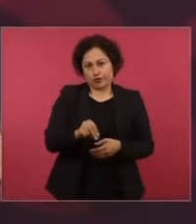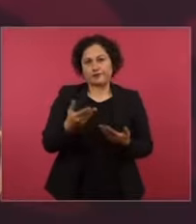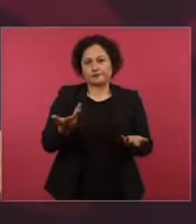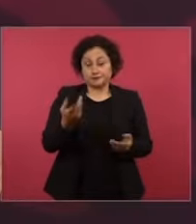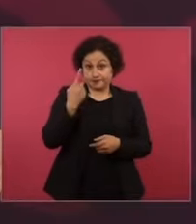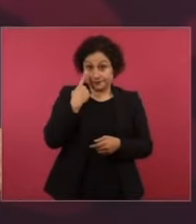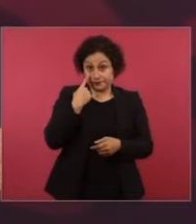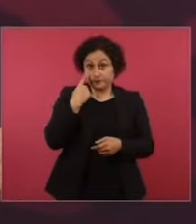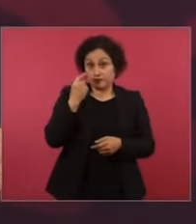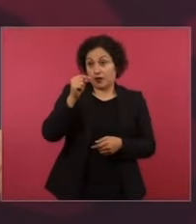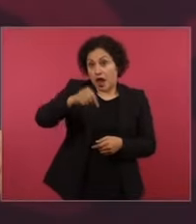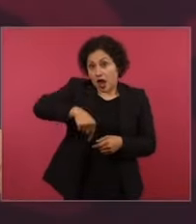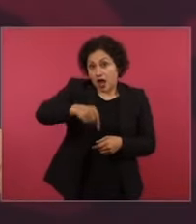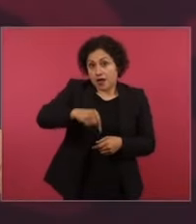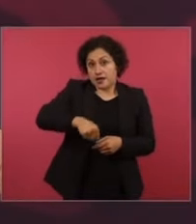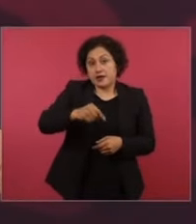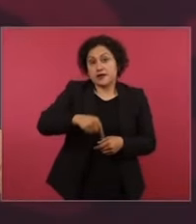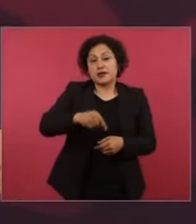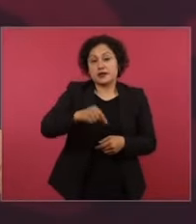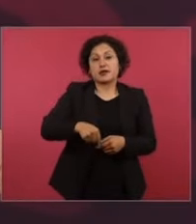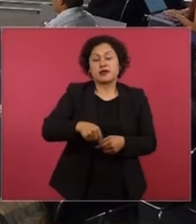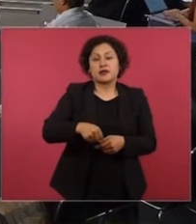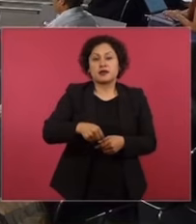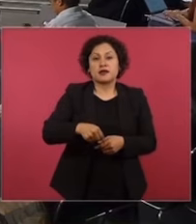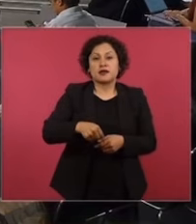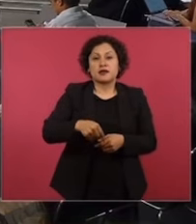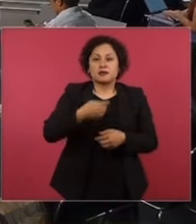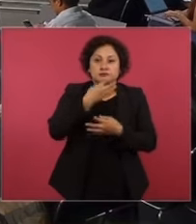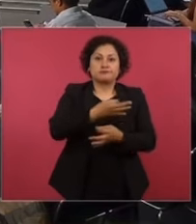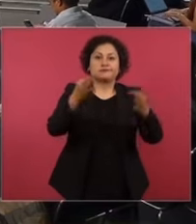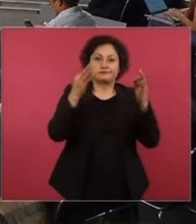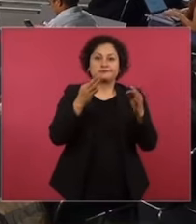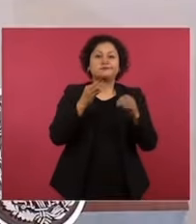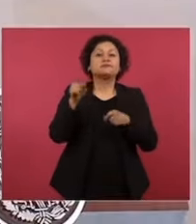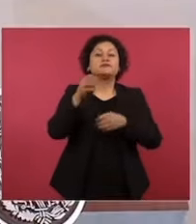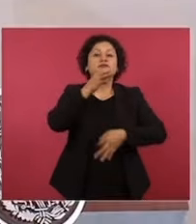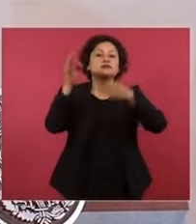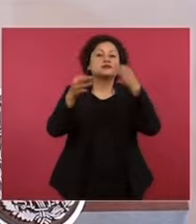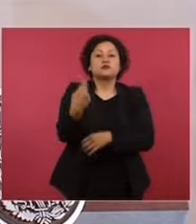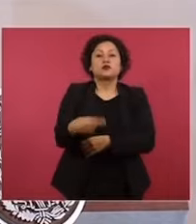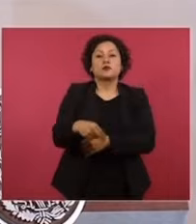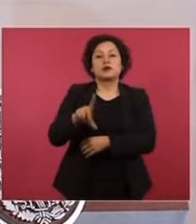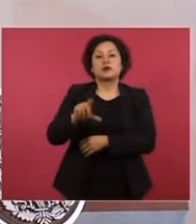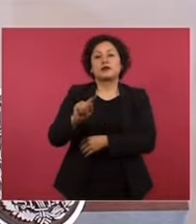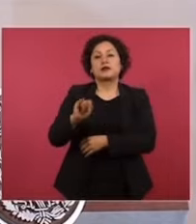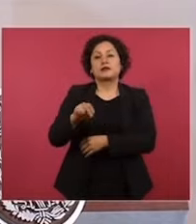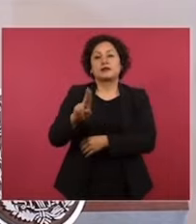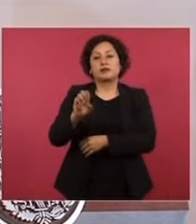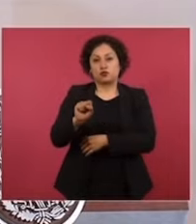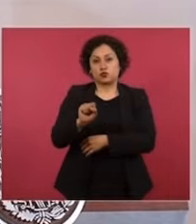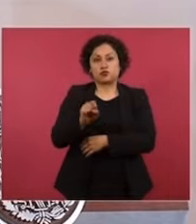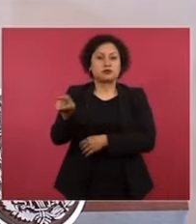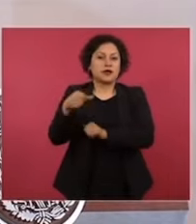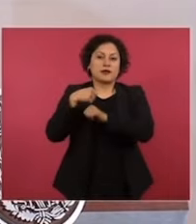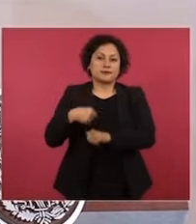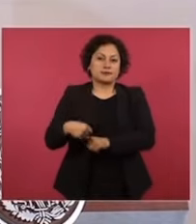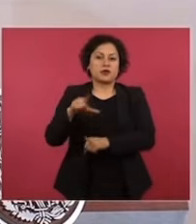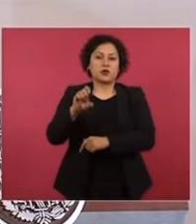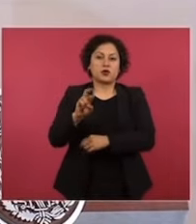dio a conocer que estaban los de latinus es un medio de Loret de Mola y era el